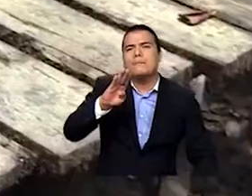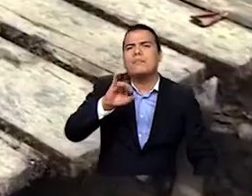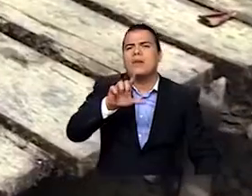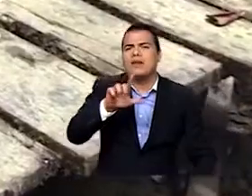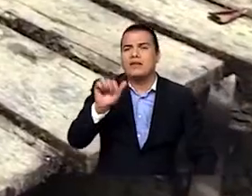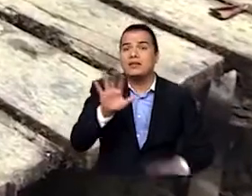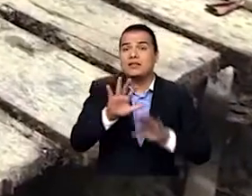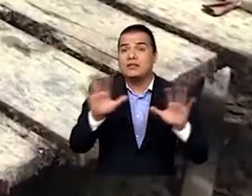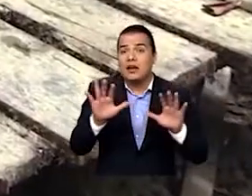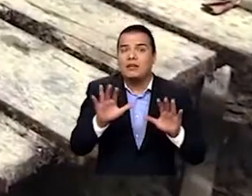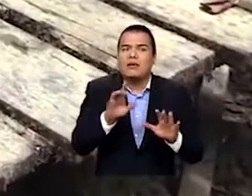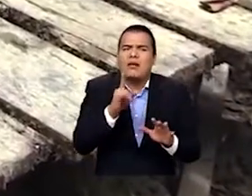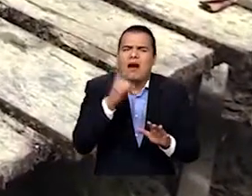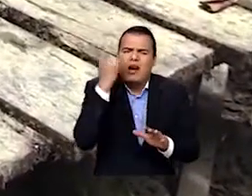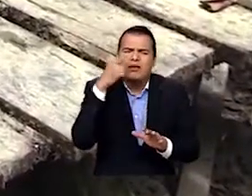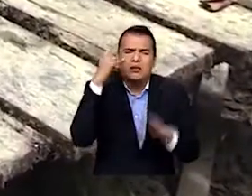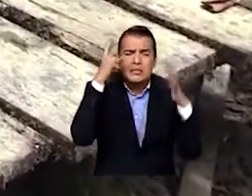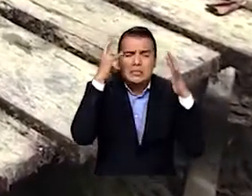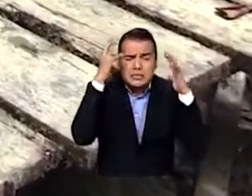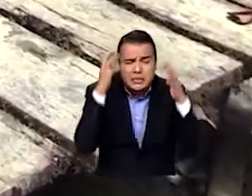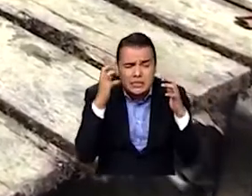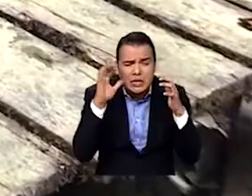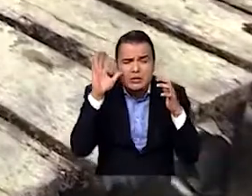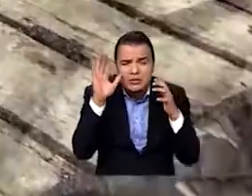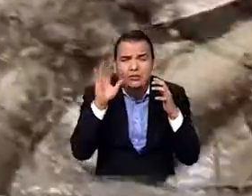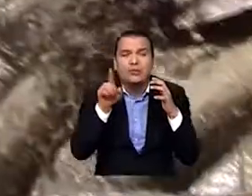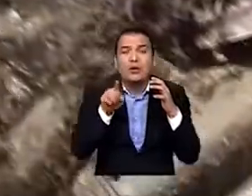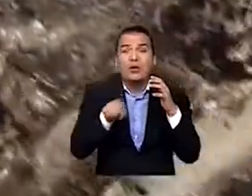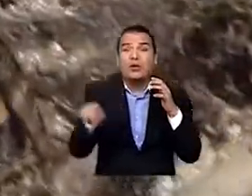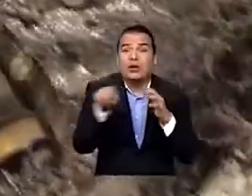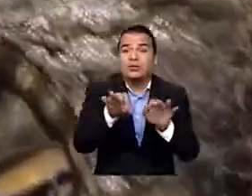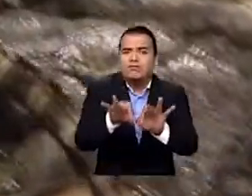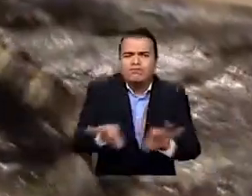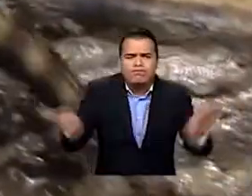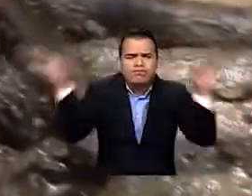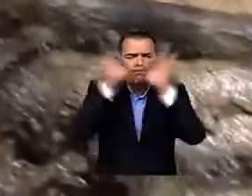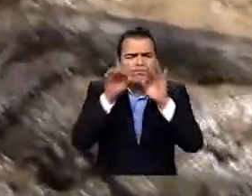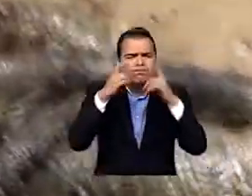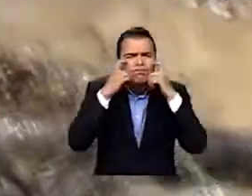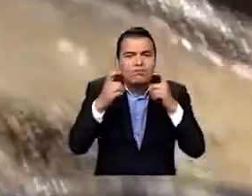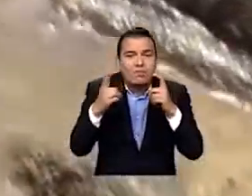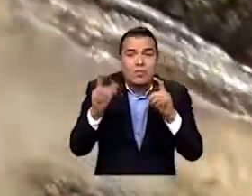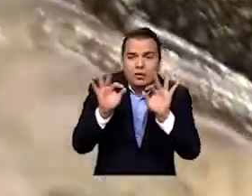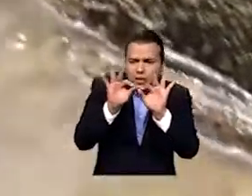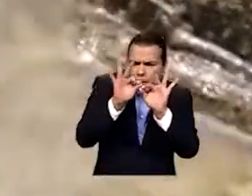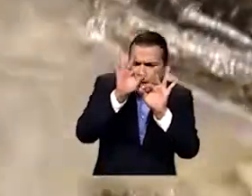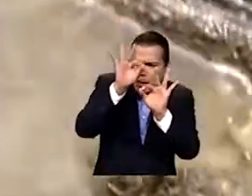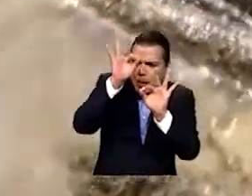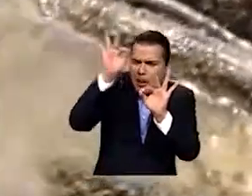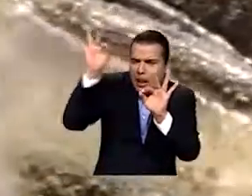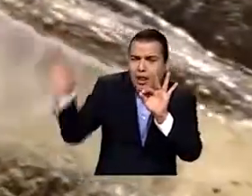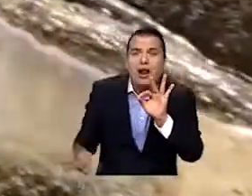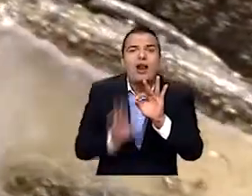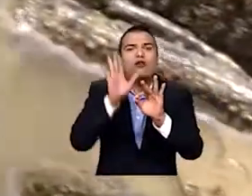podía generar mayor estrés. Estos animales son claves porque hacen parte del último nivel de la cadena